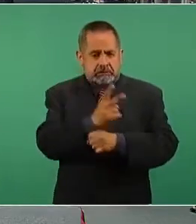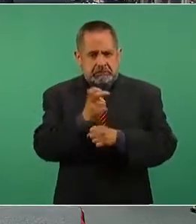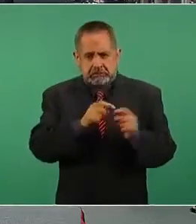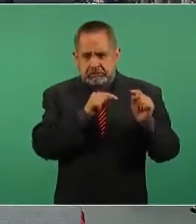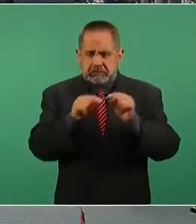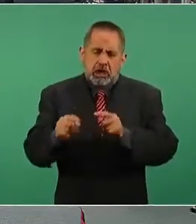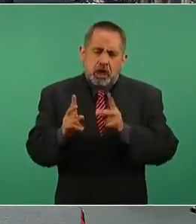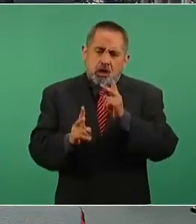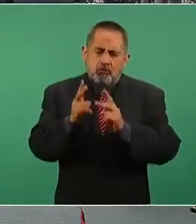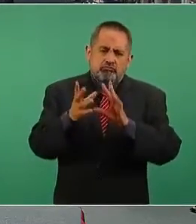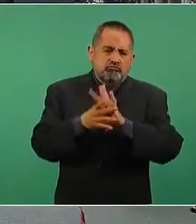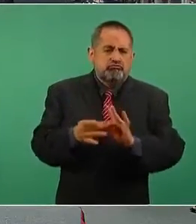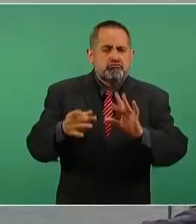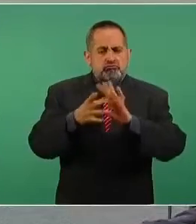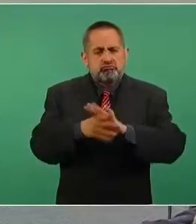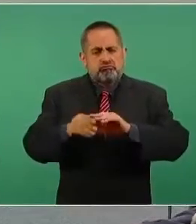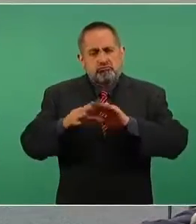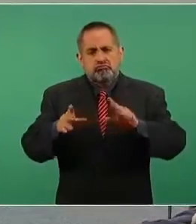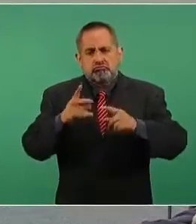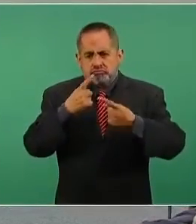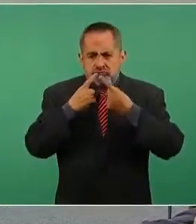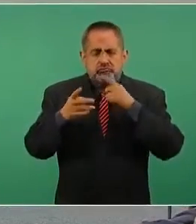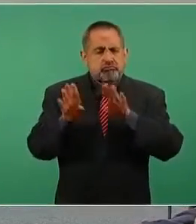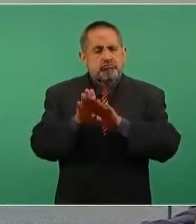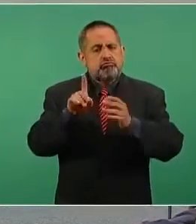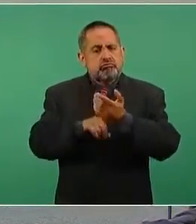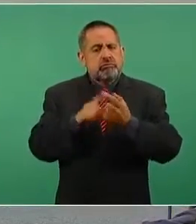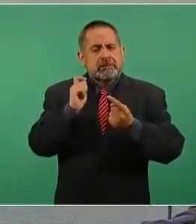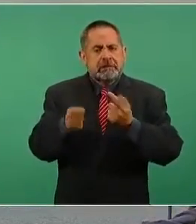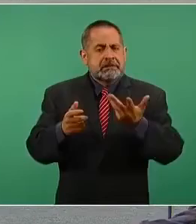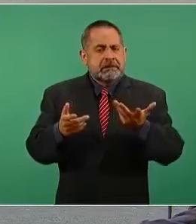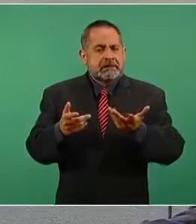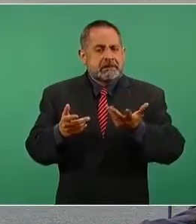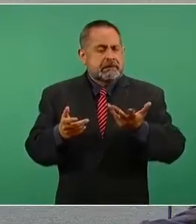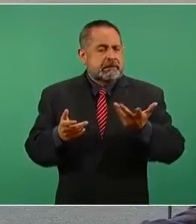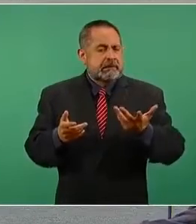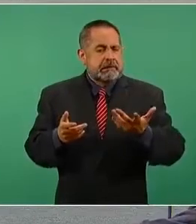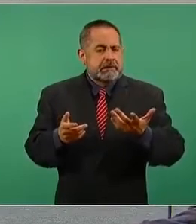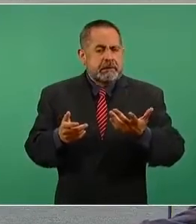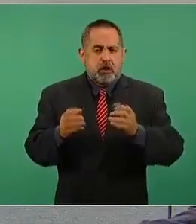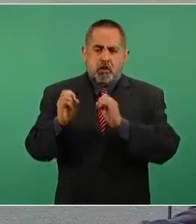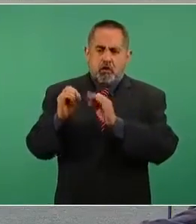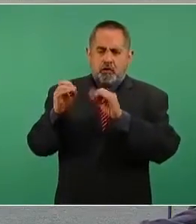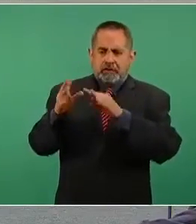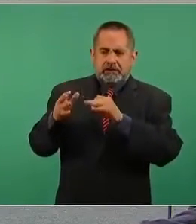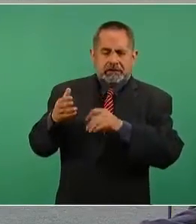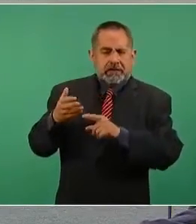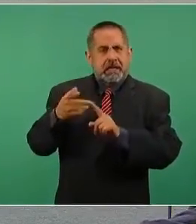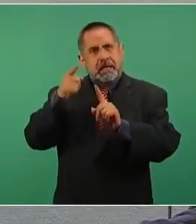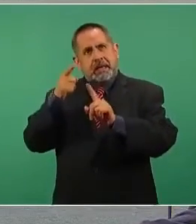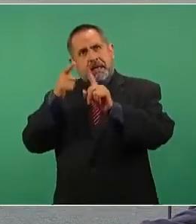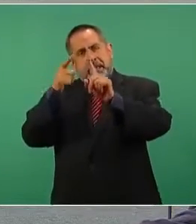para hablar, para que nos dé como un balance de cómo quedó la oficina de la Agenda